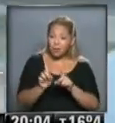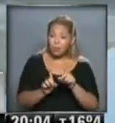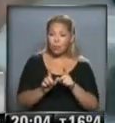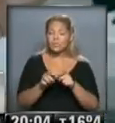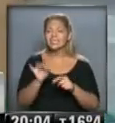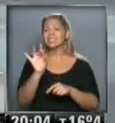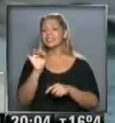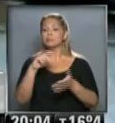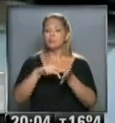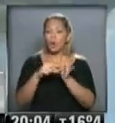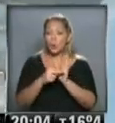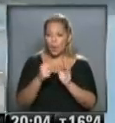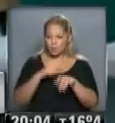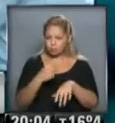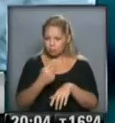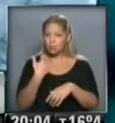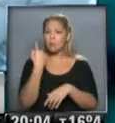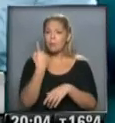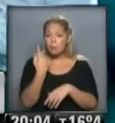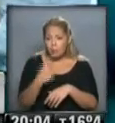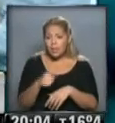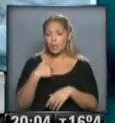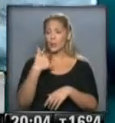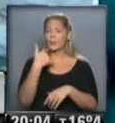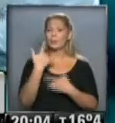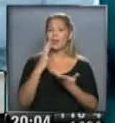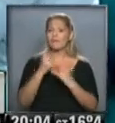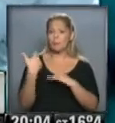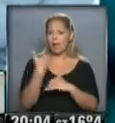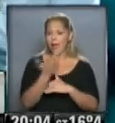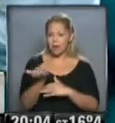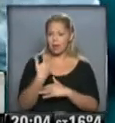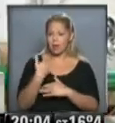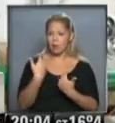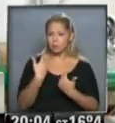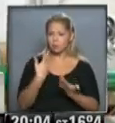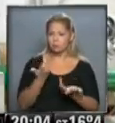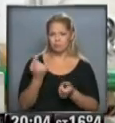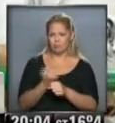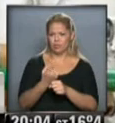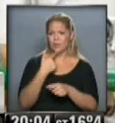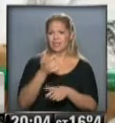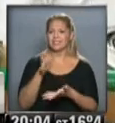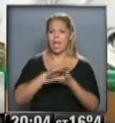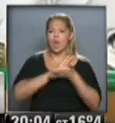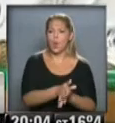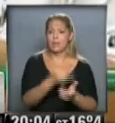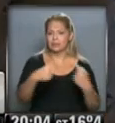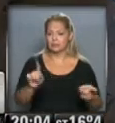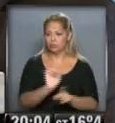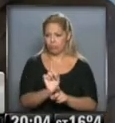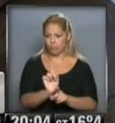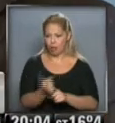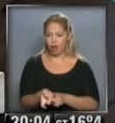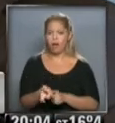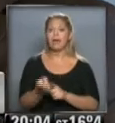alguna dificultad en algún momento, pero digamos que de manera alguna se puede decir que hubo desabastecimiento, digamos. Obviamente también